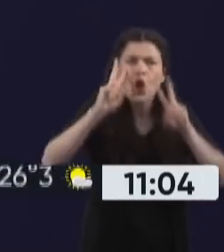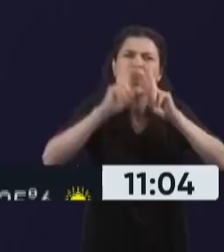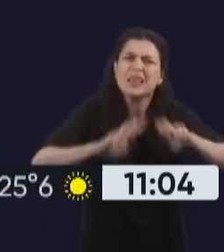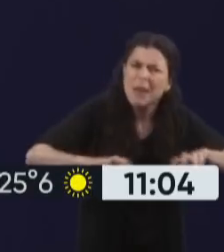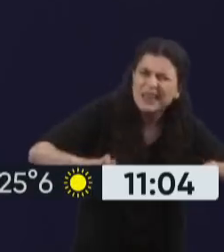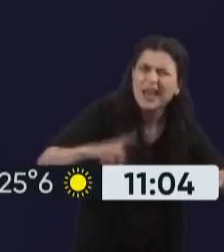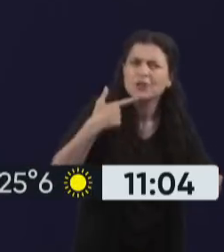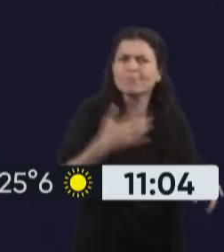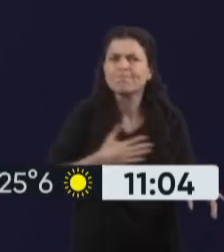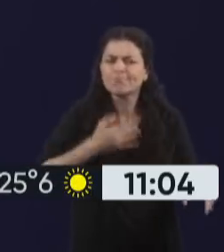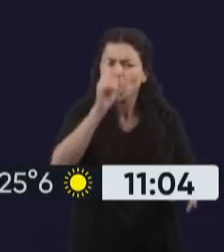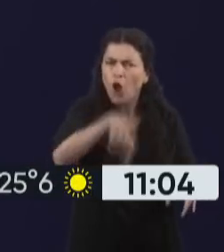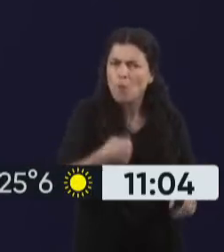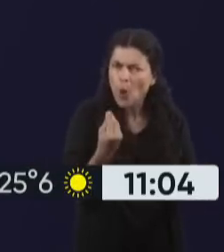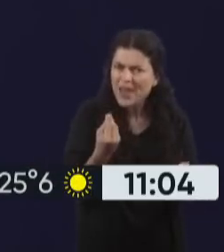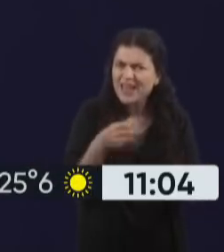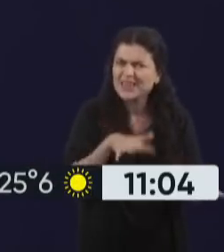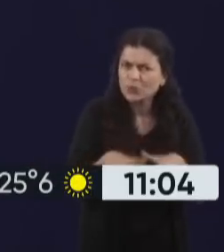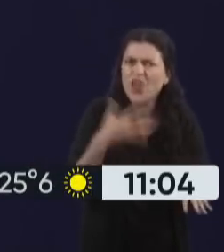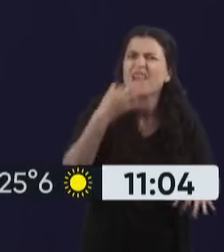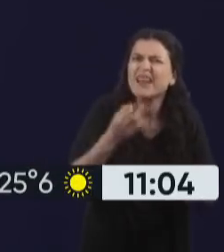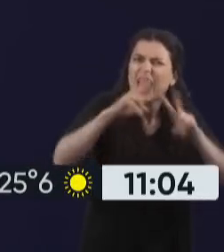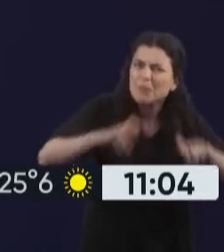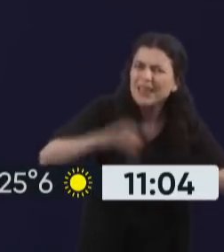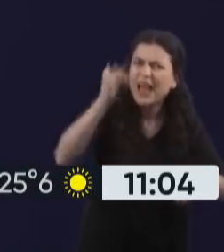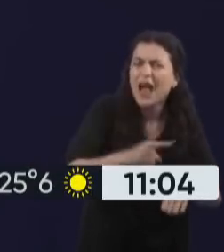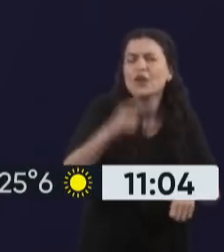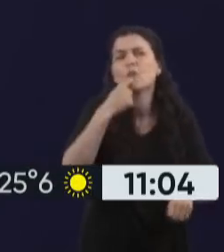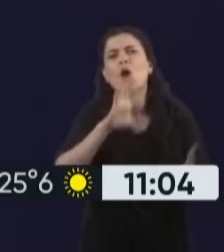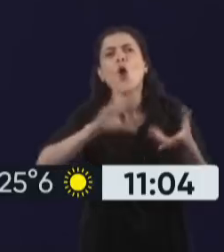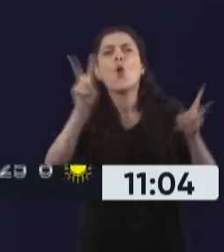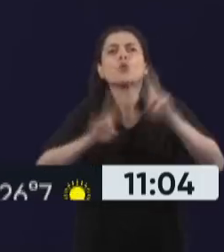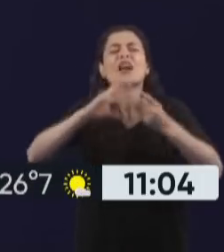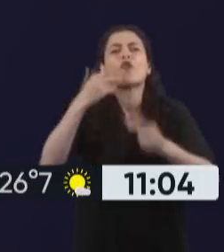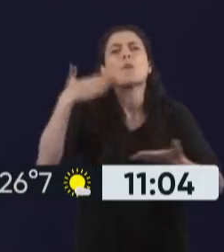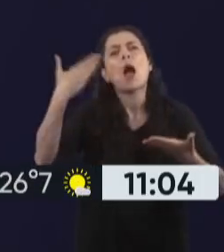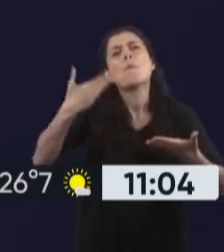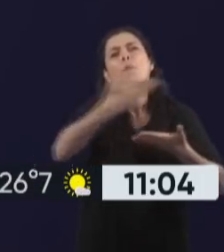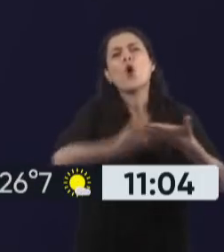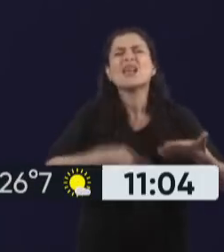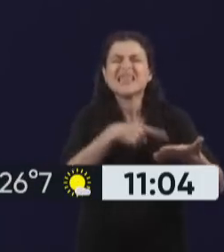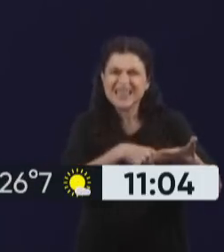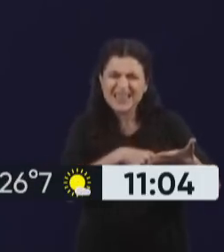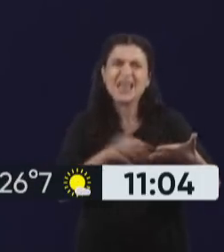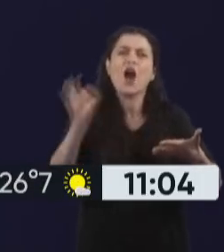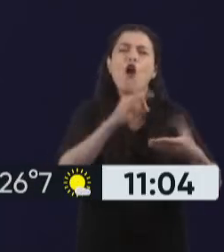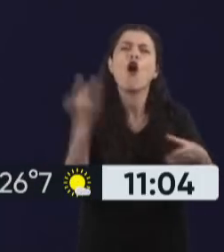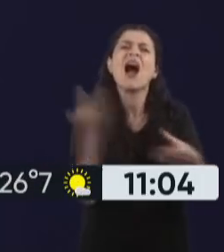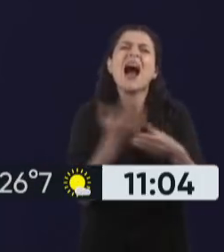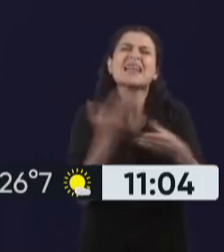dudoso impacto social como, por ejemplo, poéticas comunistas y archivo soviético en la